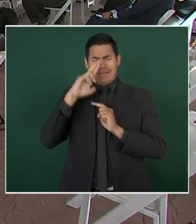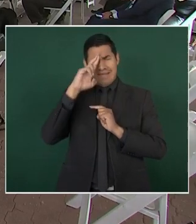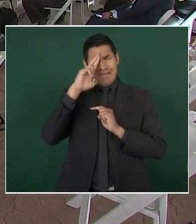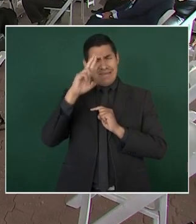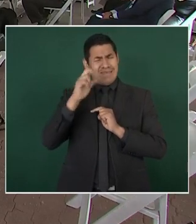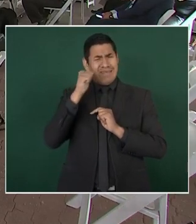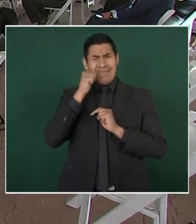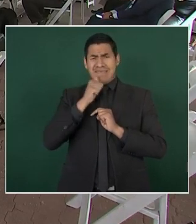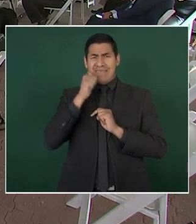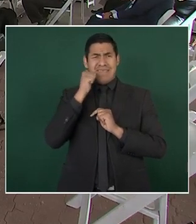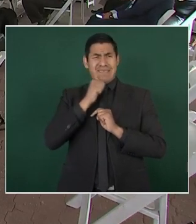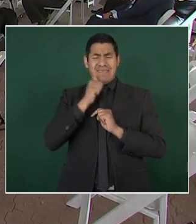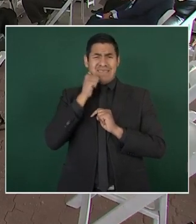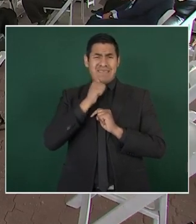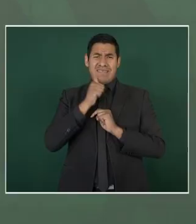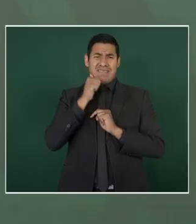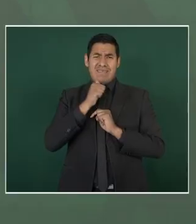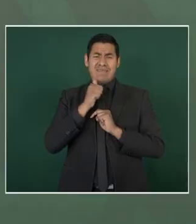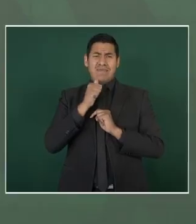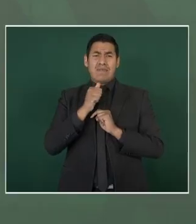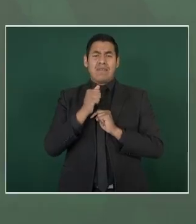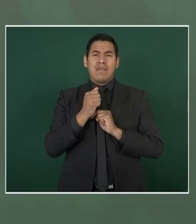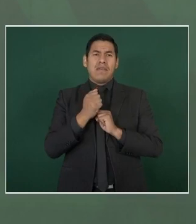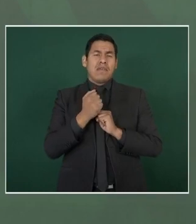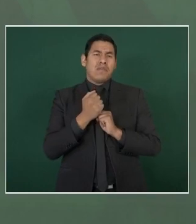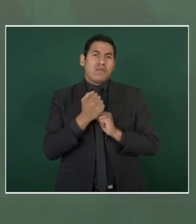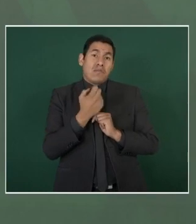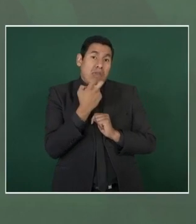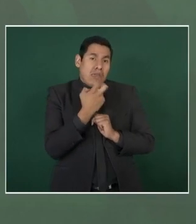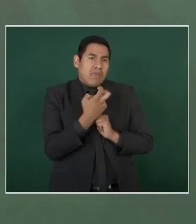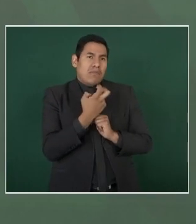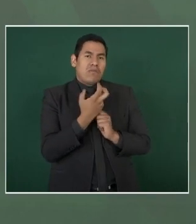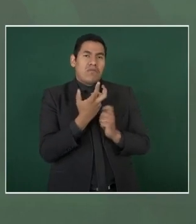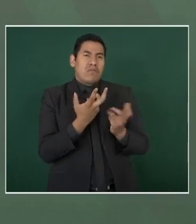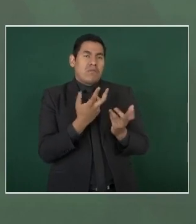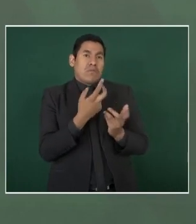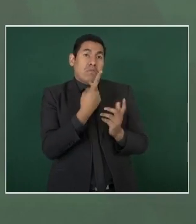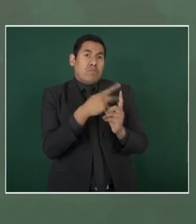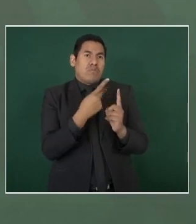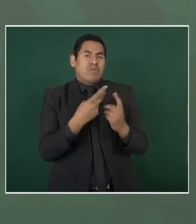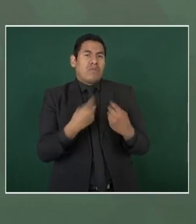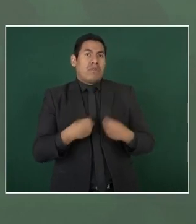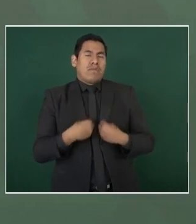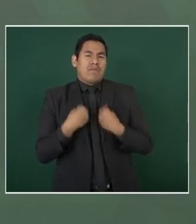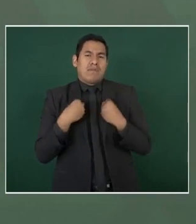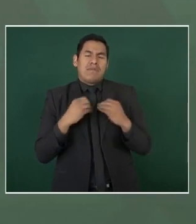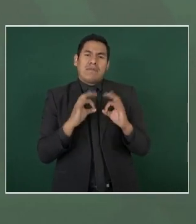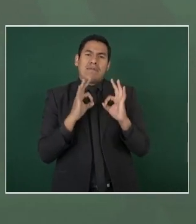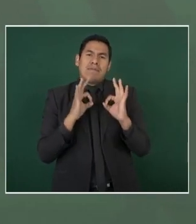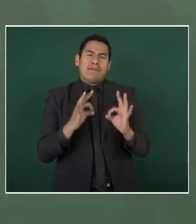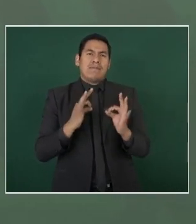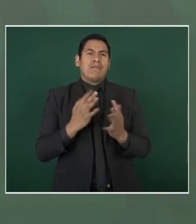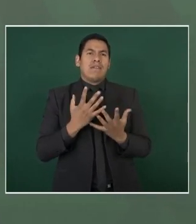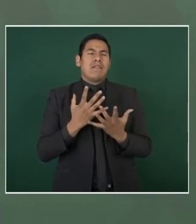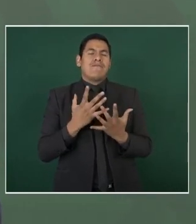Entonces, parte de la explicación es esa. Tenían gran prestigio en el ejército.